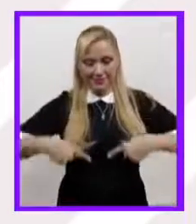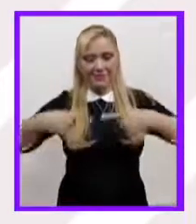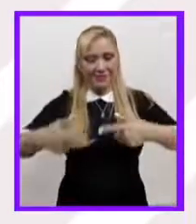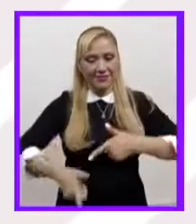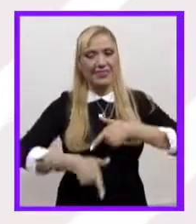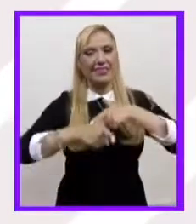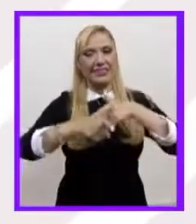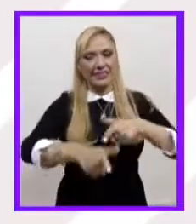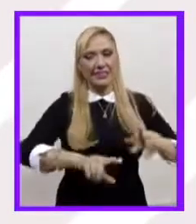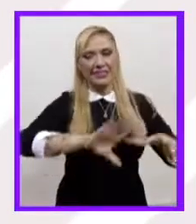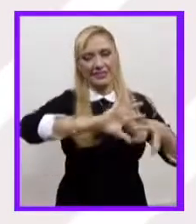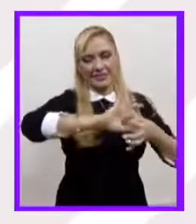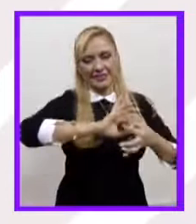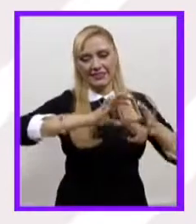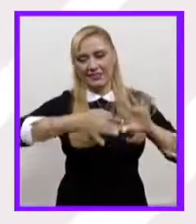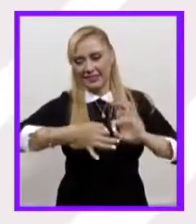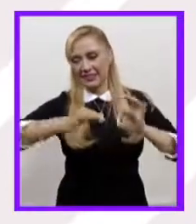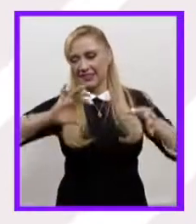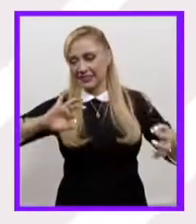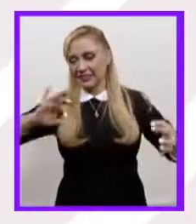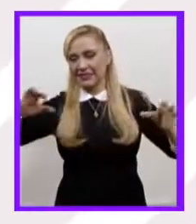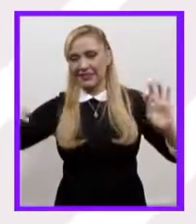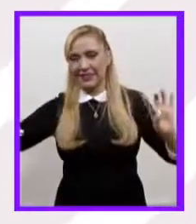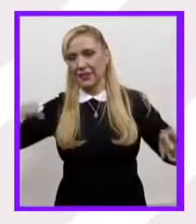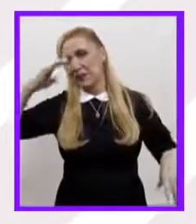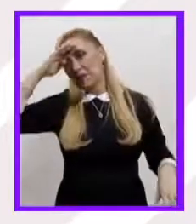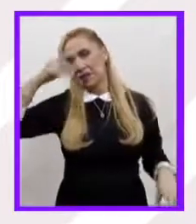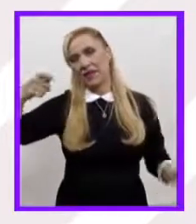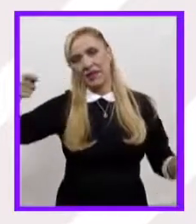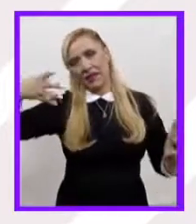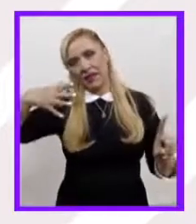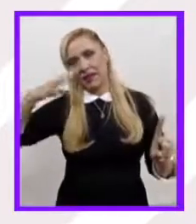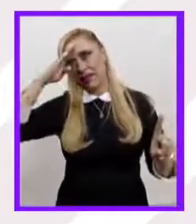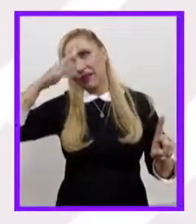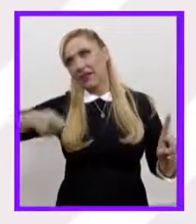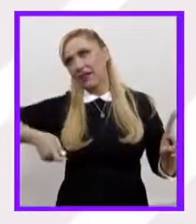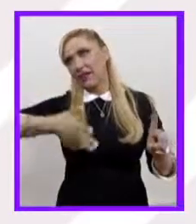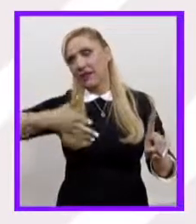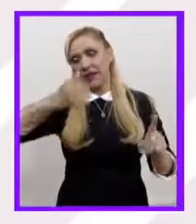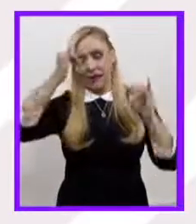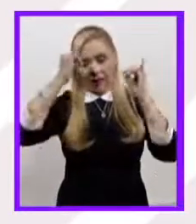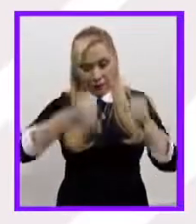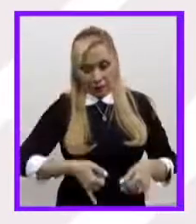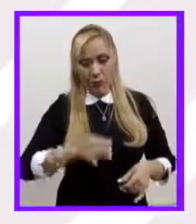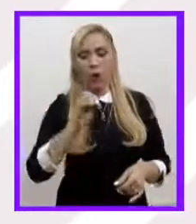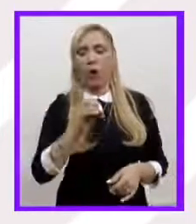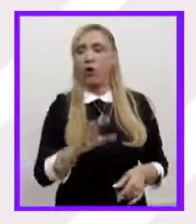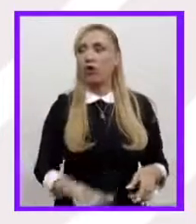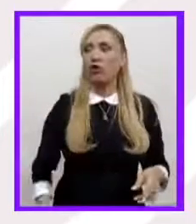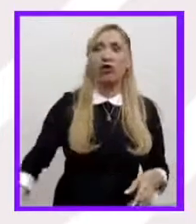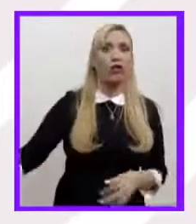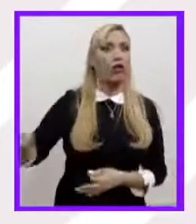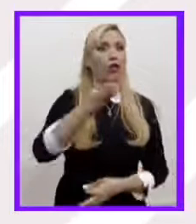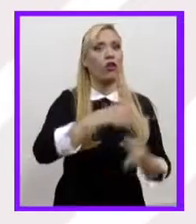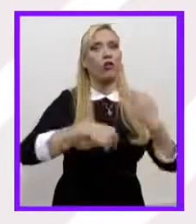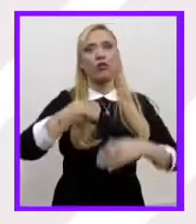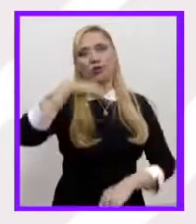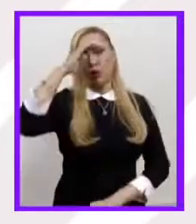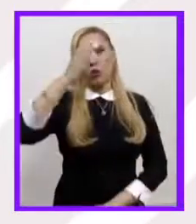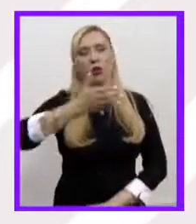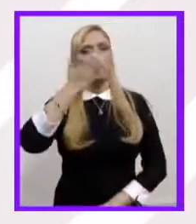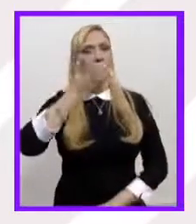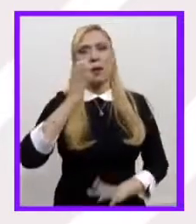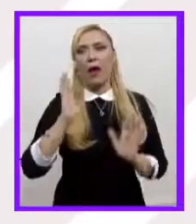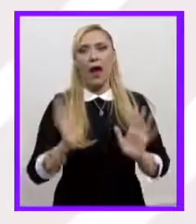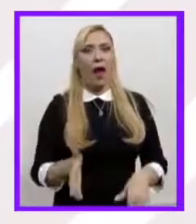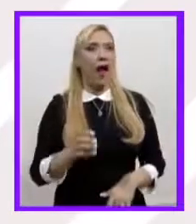donde operan estos estereotipos, no solamente individuales, sino estructurales, sistemáticos, que tienen que ver